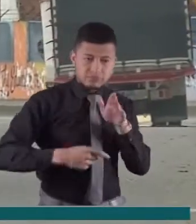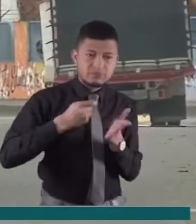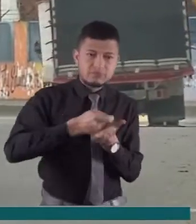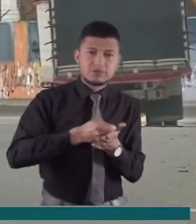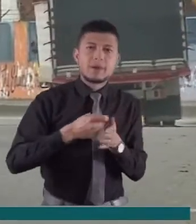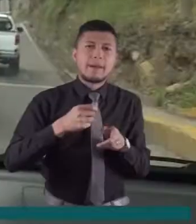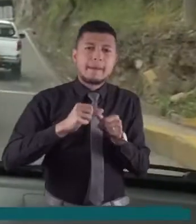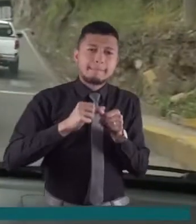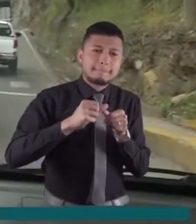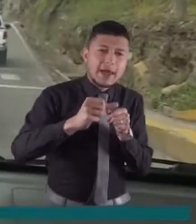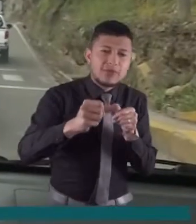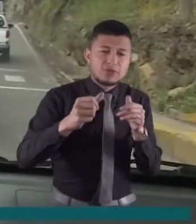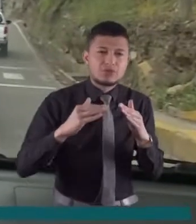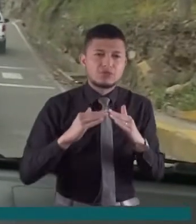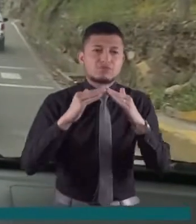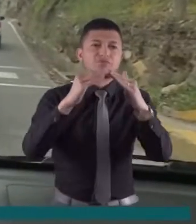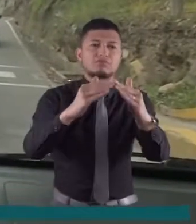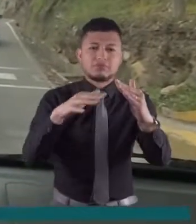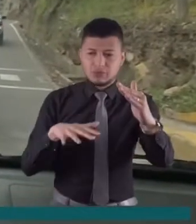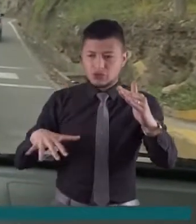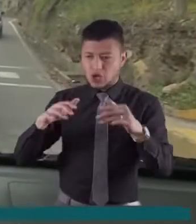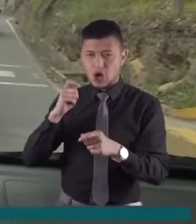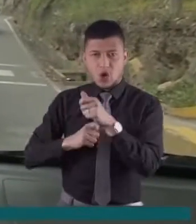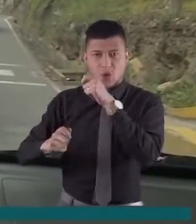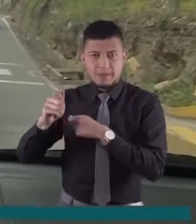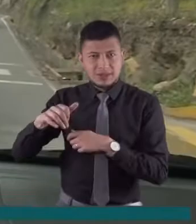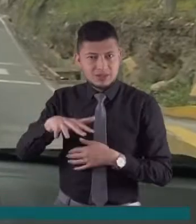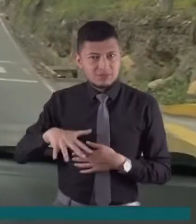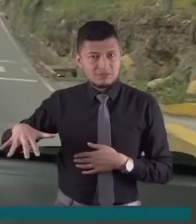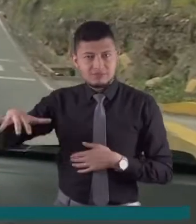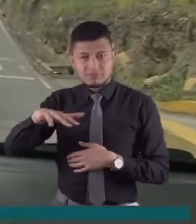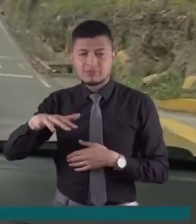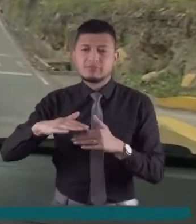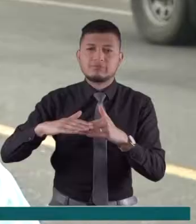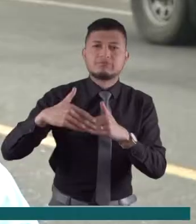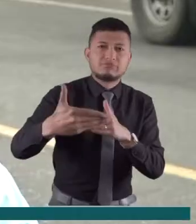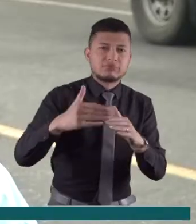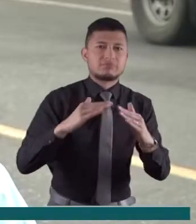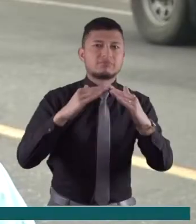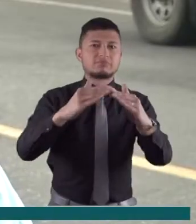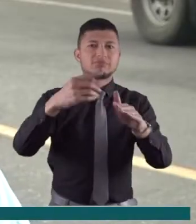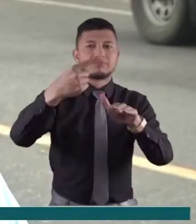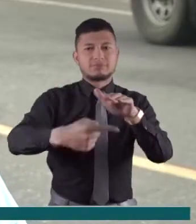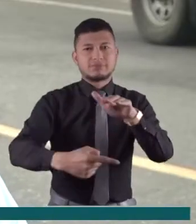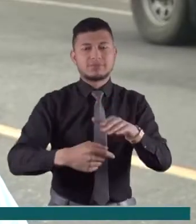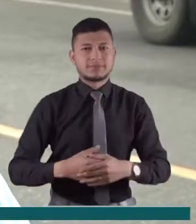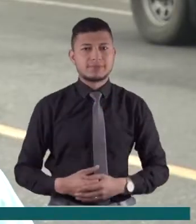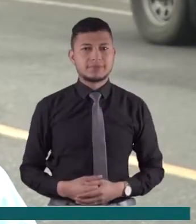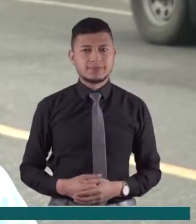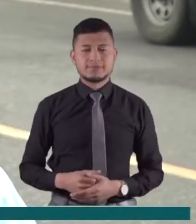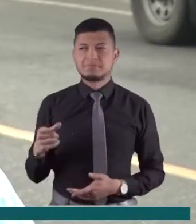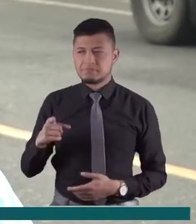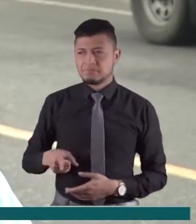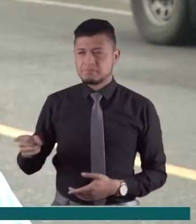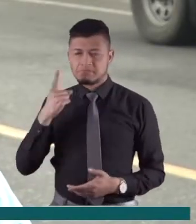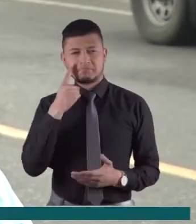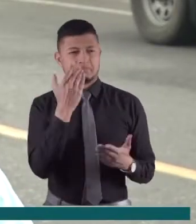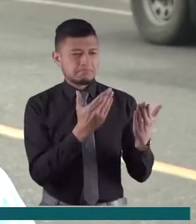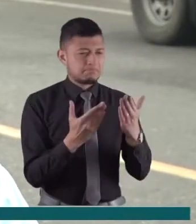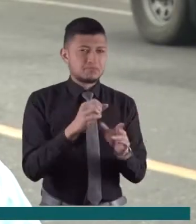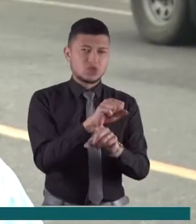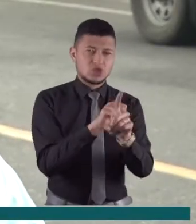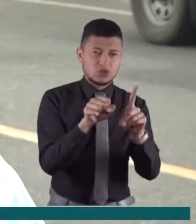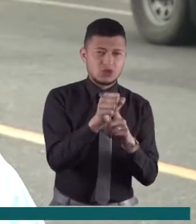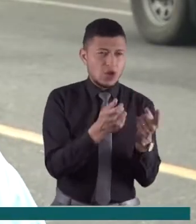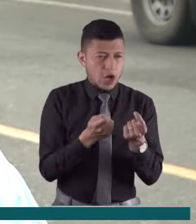adelante y que la caseta está ubicada después de la zona comercial de este corregimiento y van a ser unos estudios socioeconómicos